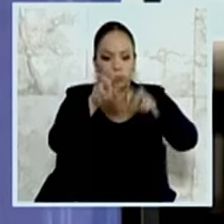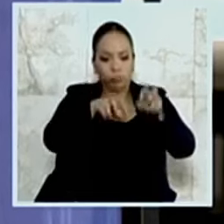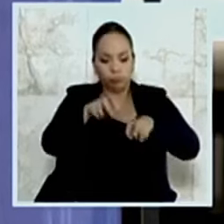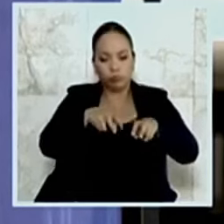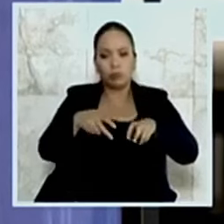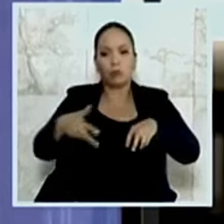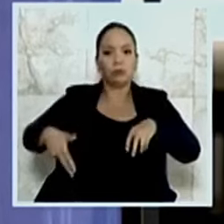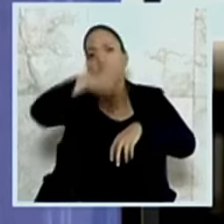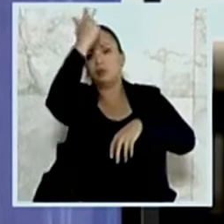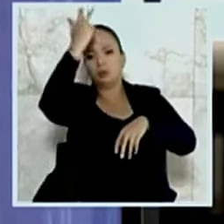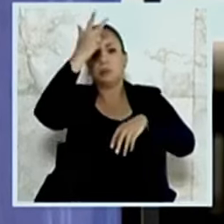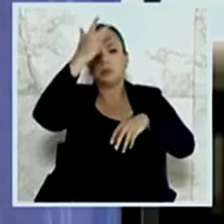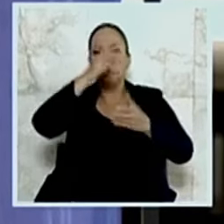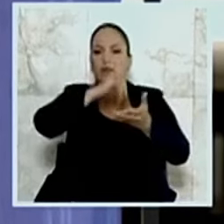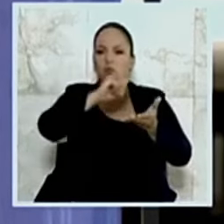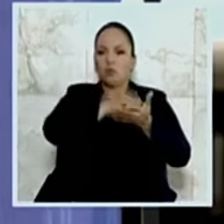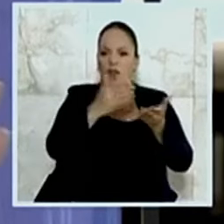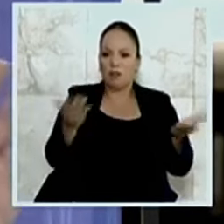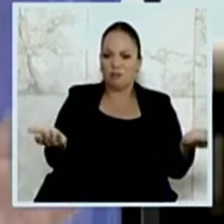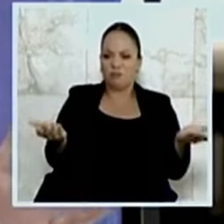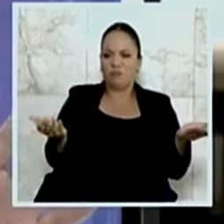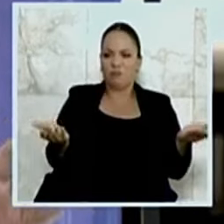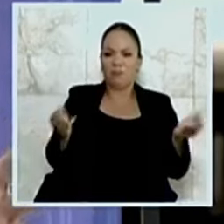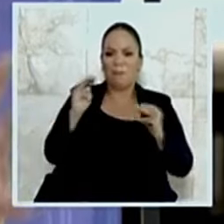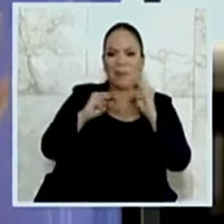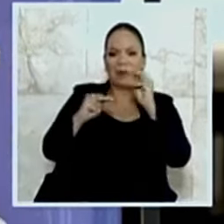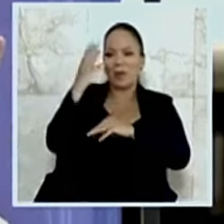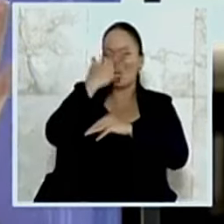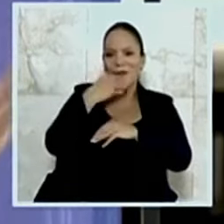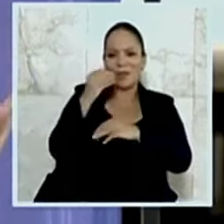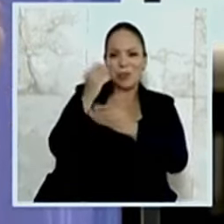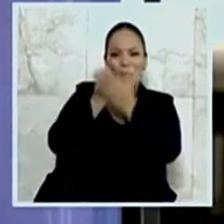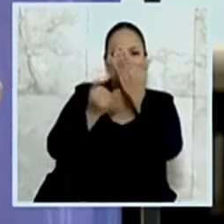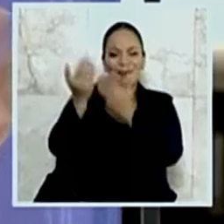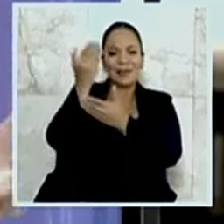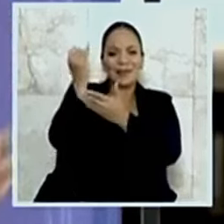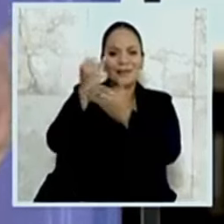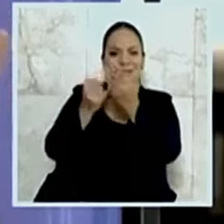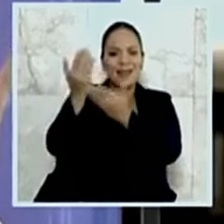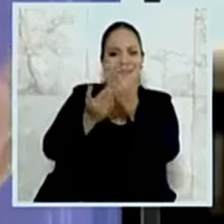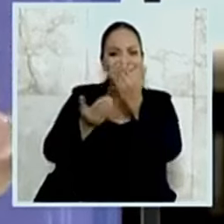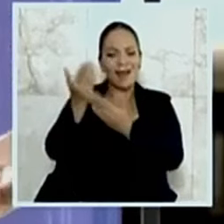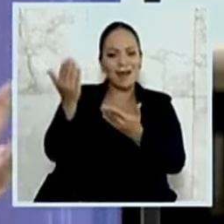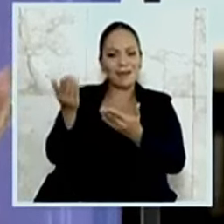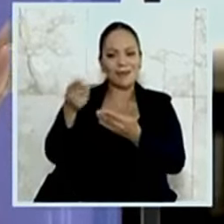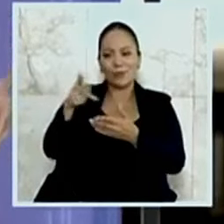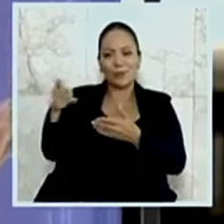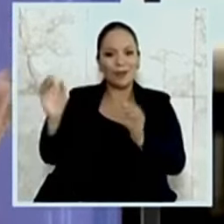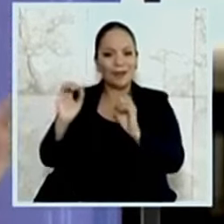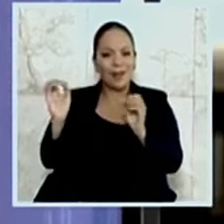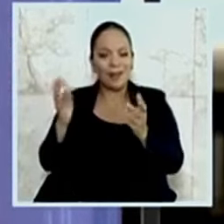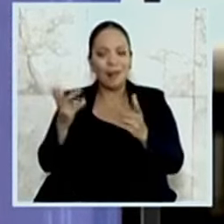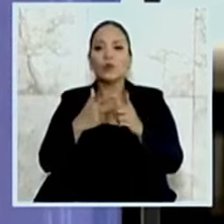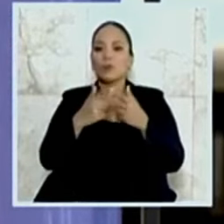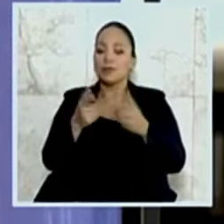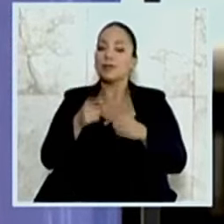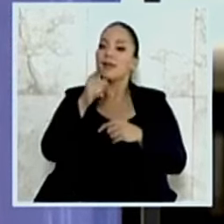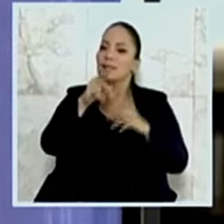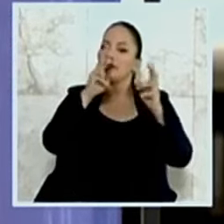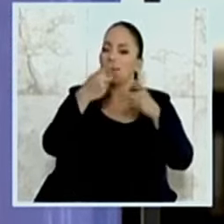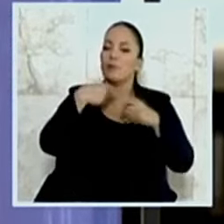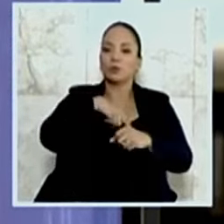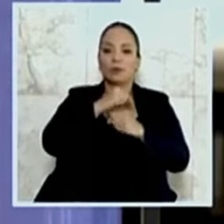los grandes cruceros, los suben en un bus y jale para el Valle Central, y el mercado tan lindo que hay ahora